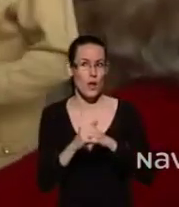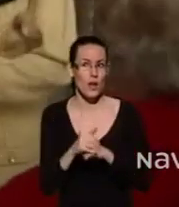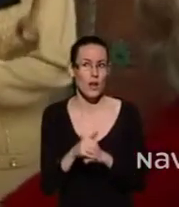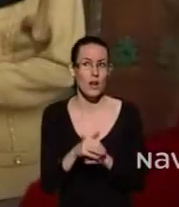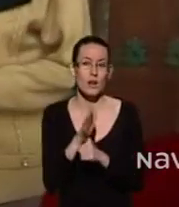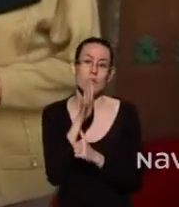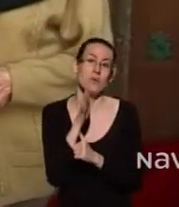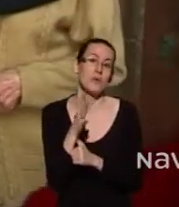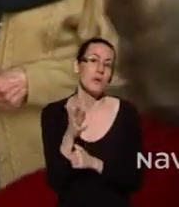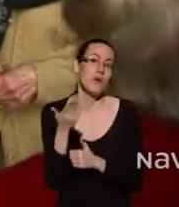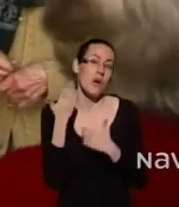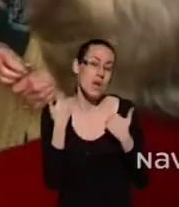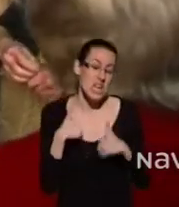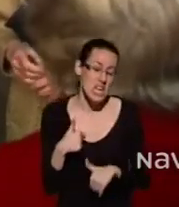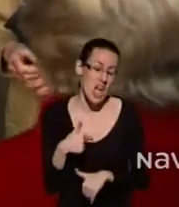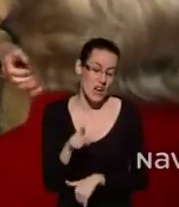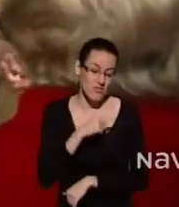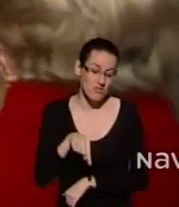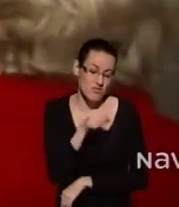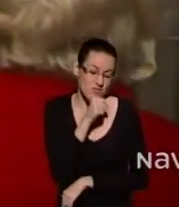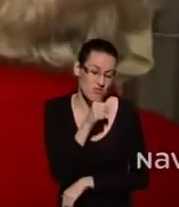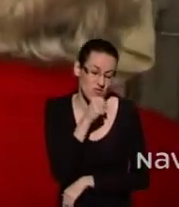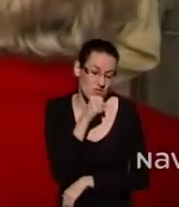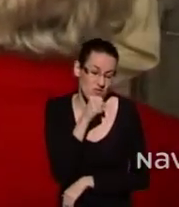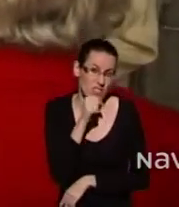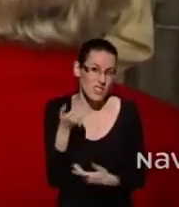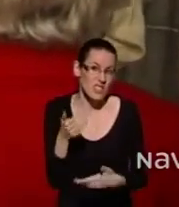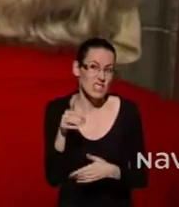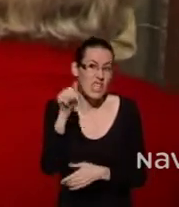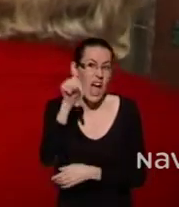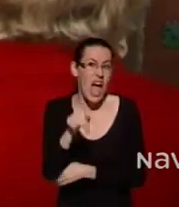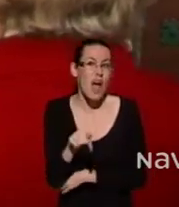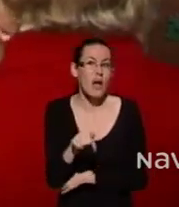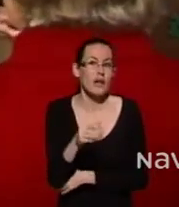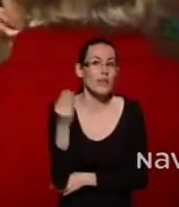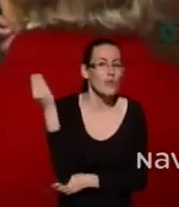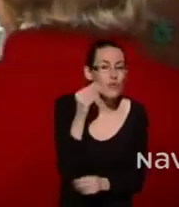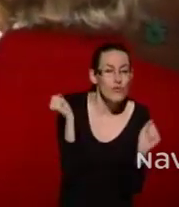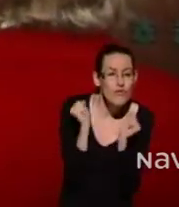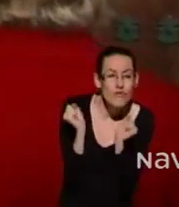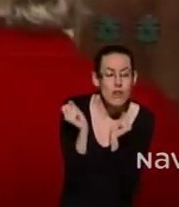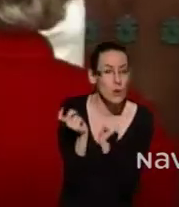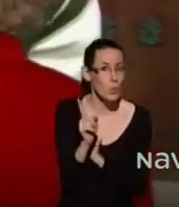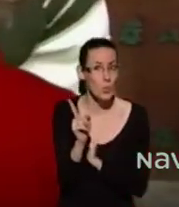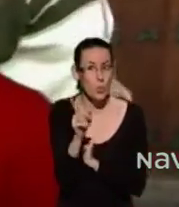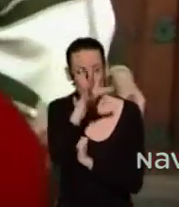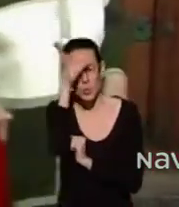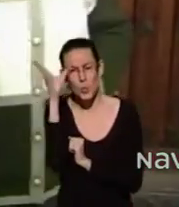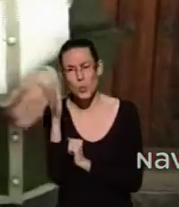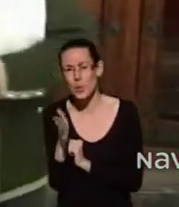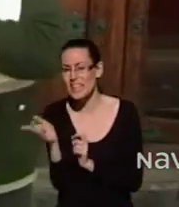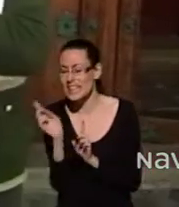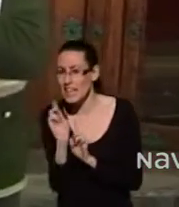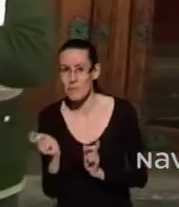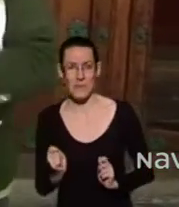para nosotras mayores. ¿No ves que aquí no hace frío, ni hace frío ni hace calor? Ah, qué lista sois, ¿eh? Tú siempre